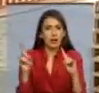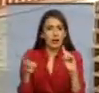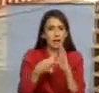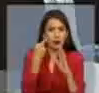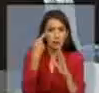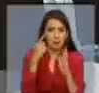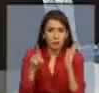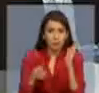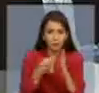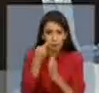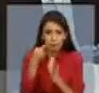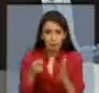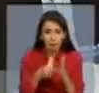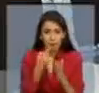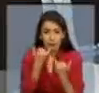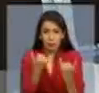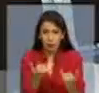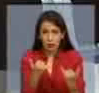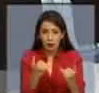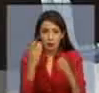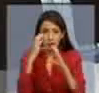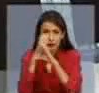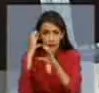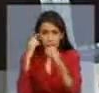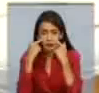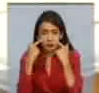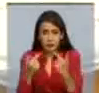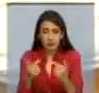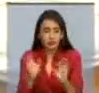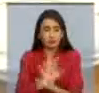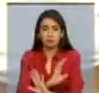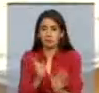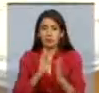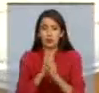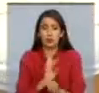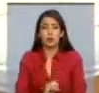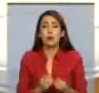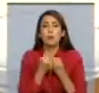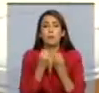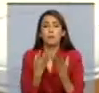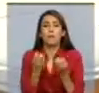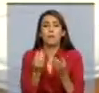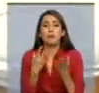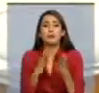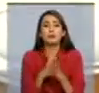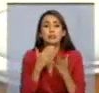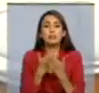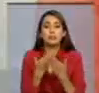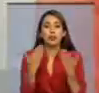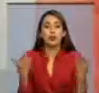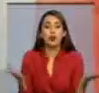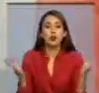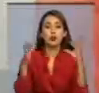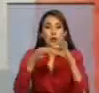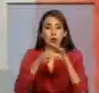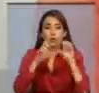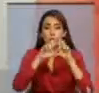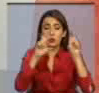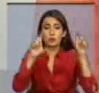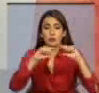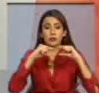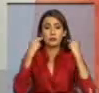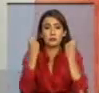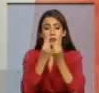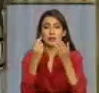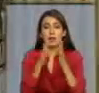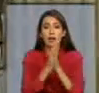que la compañía involucrada es vinculada con este tipo de delitos que podrían estar relacionados con el caso de la red de empresas